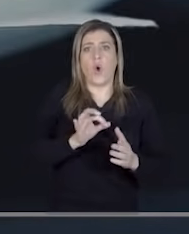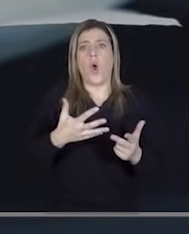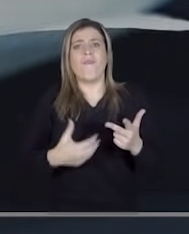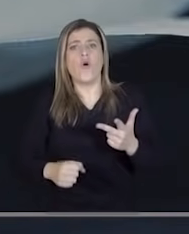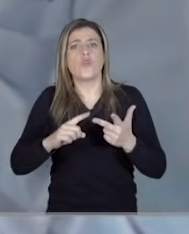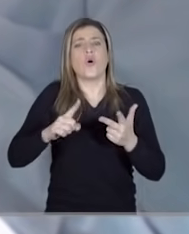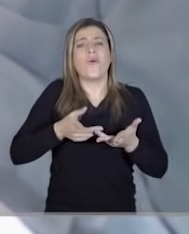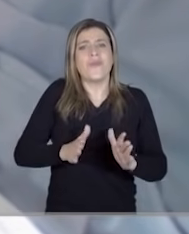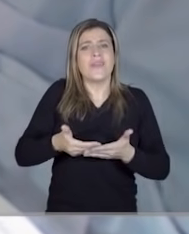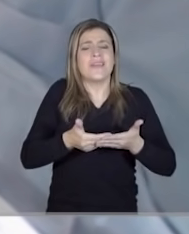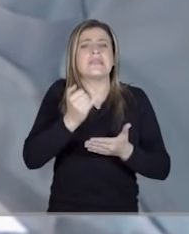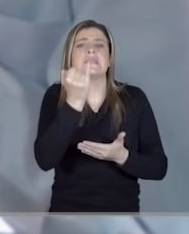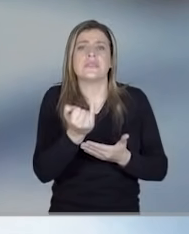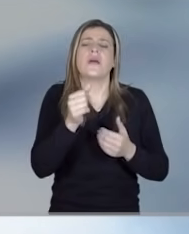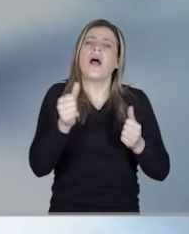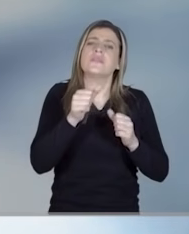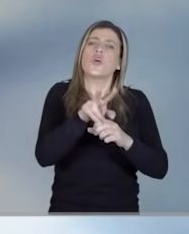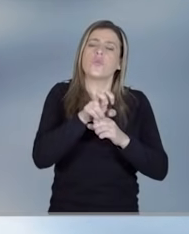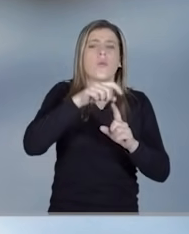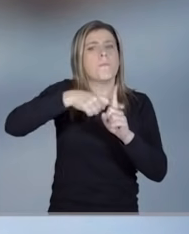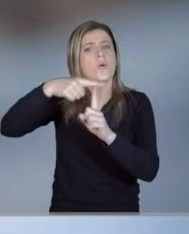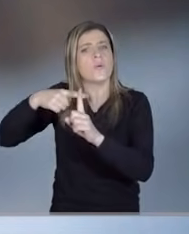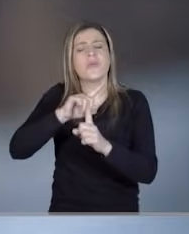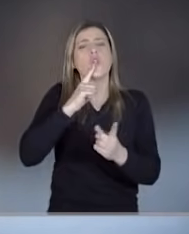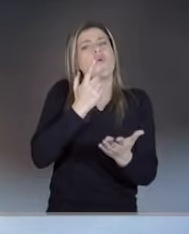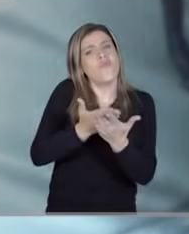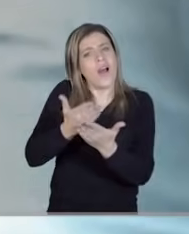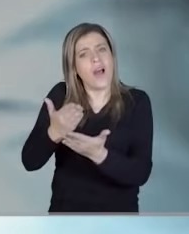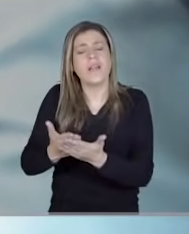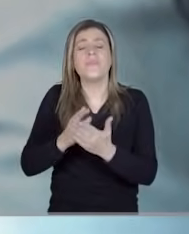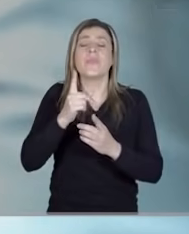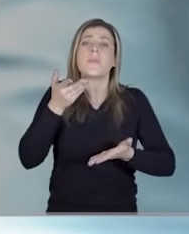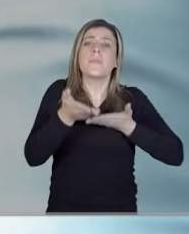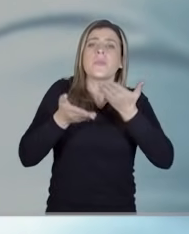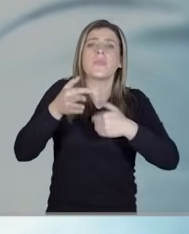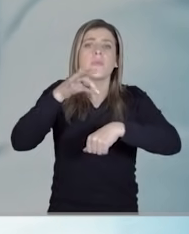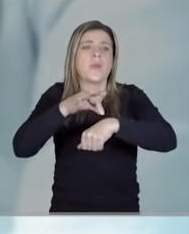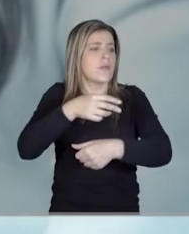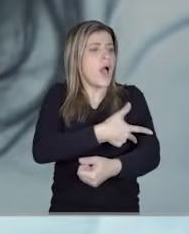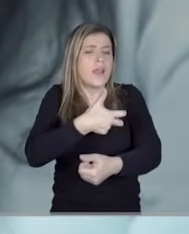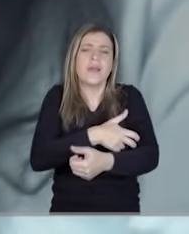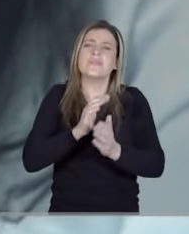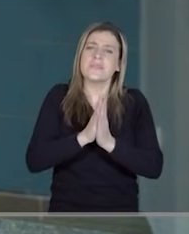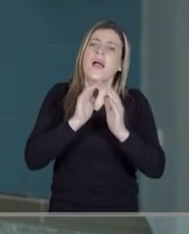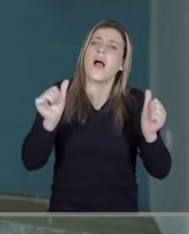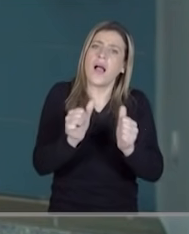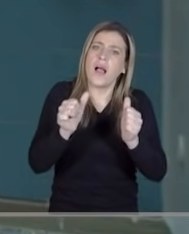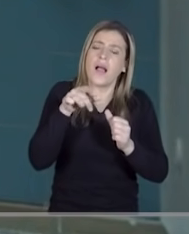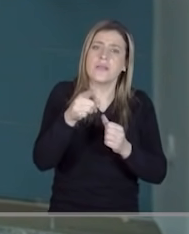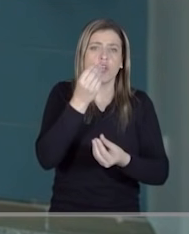bajo peso al nacer. Hacételos y no faltes a ninguno. Realízate también todos los análisis que se te